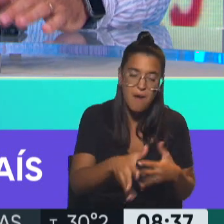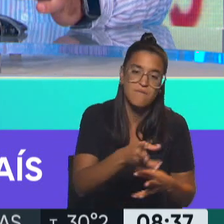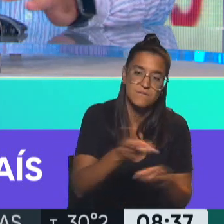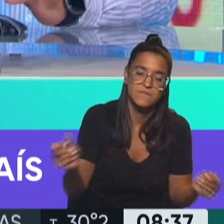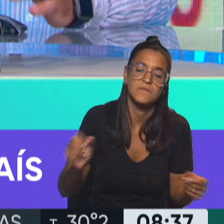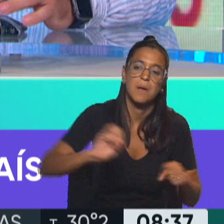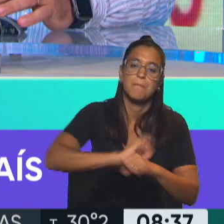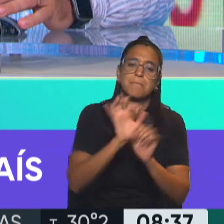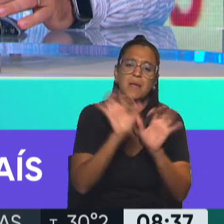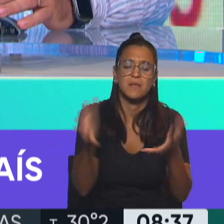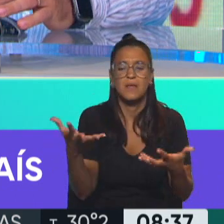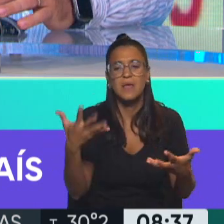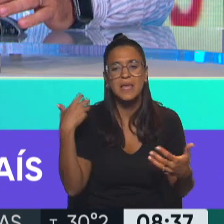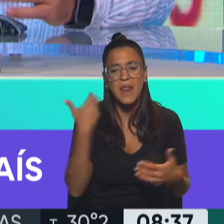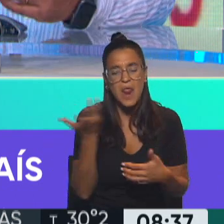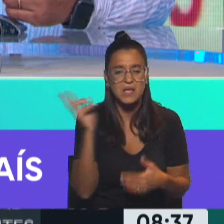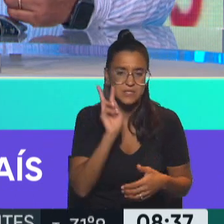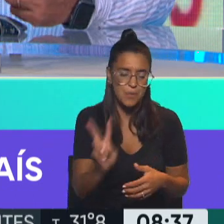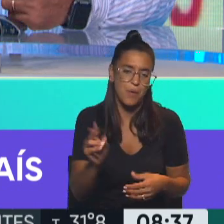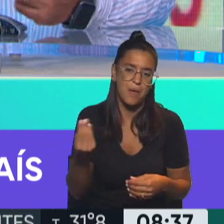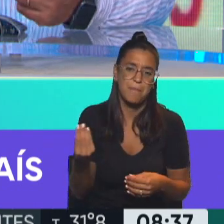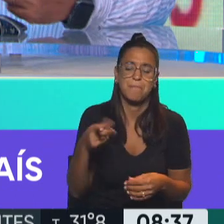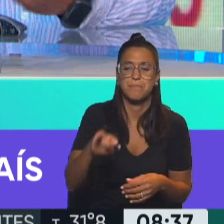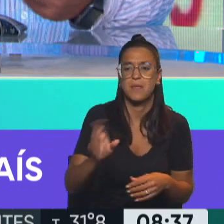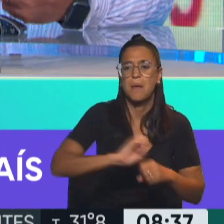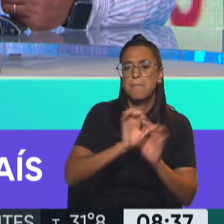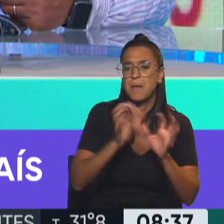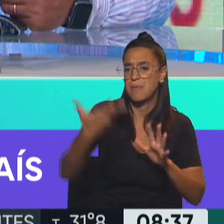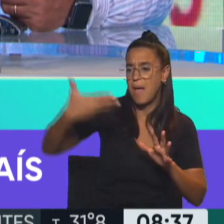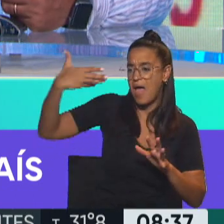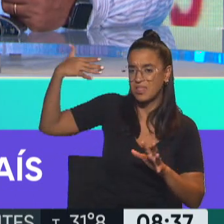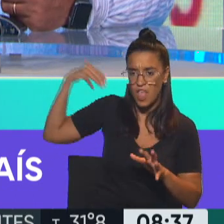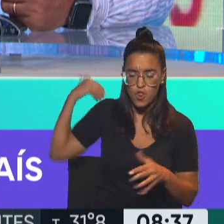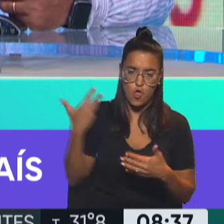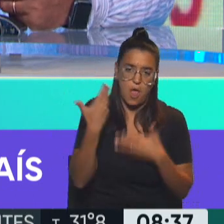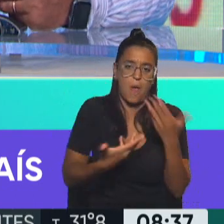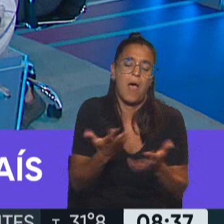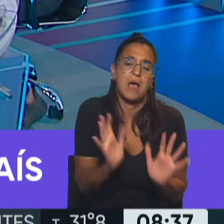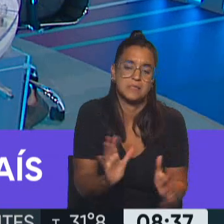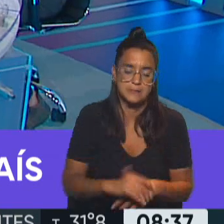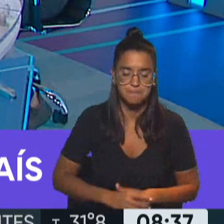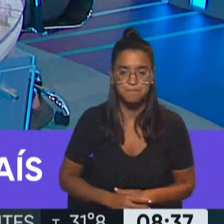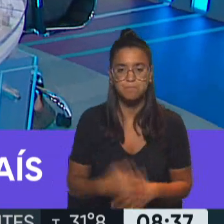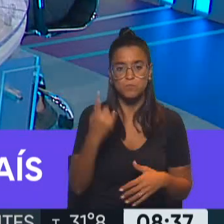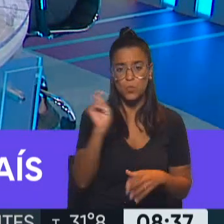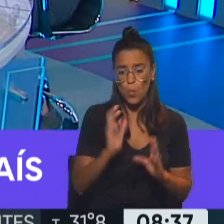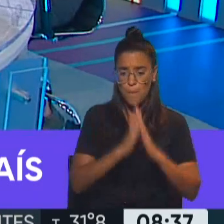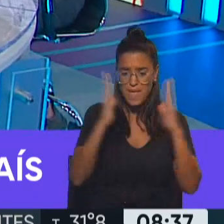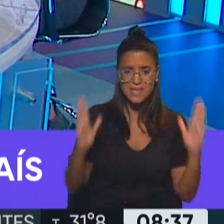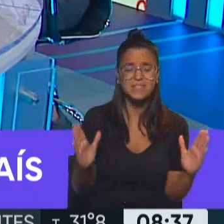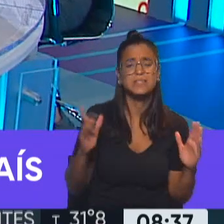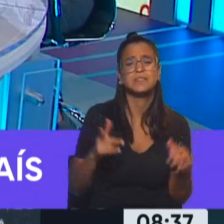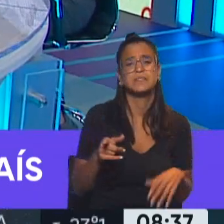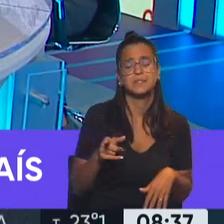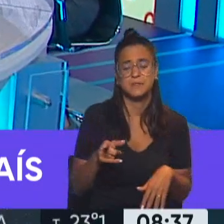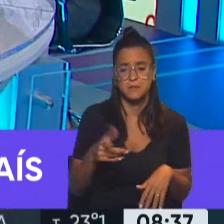una pandemia, que es en general lo que se ha observado en pandemias anteriores a medida que van avanzando, ¿no? Doctor, en un mes algunas provincias están